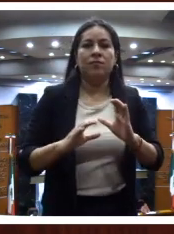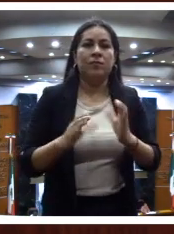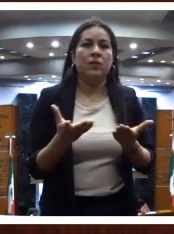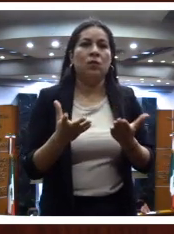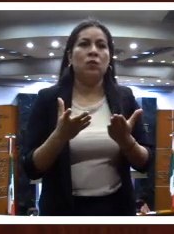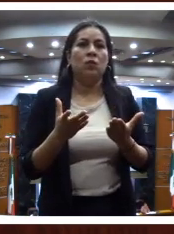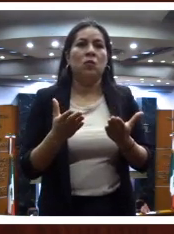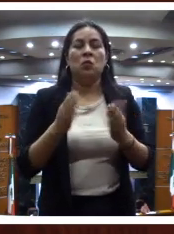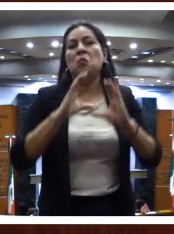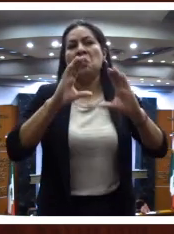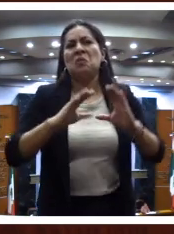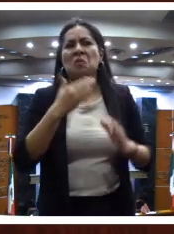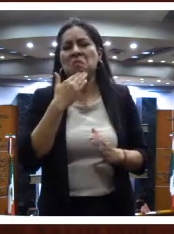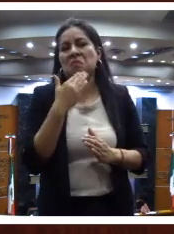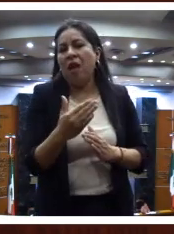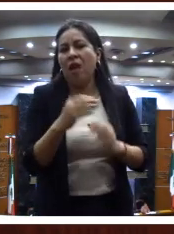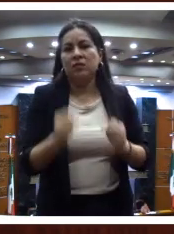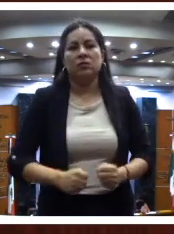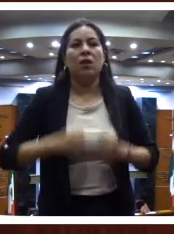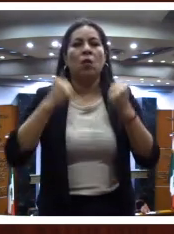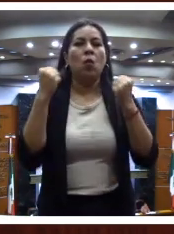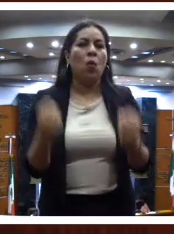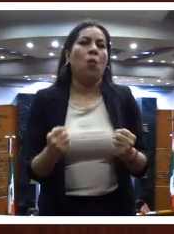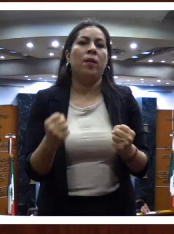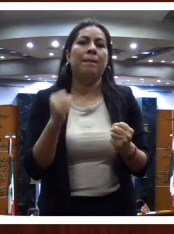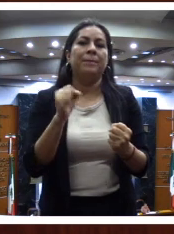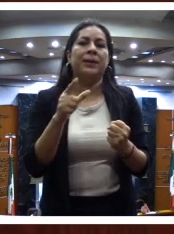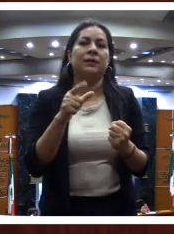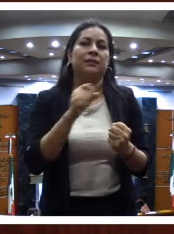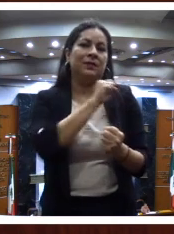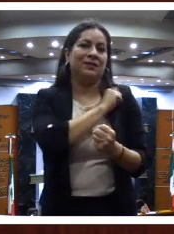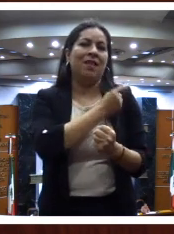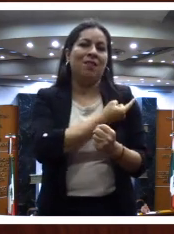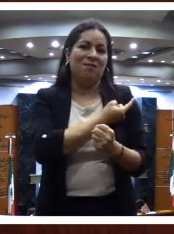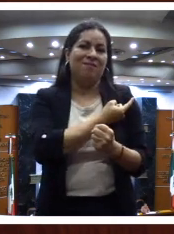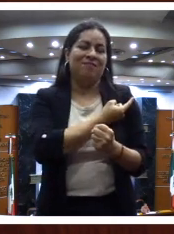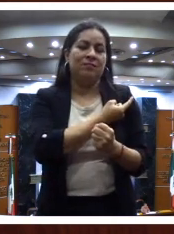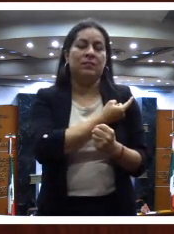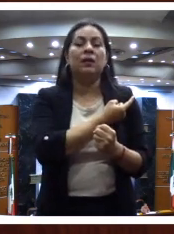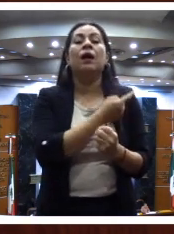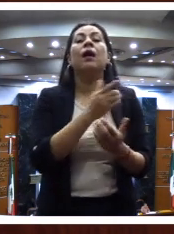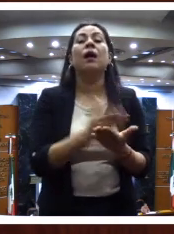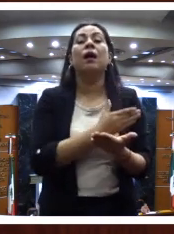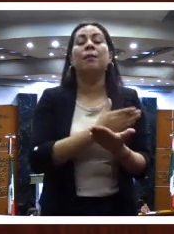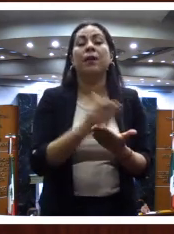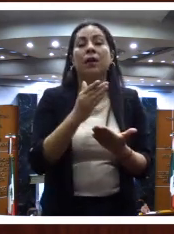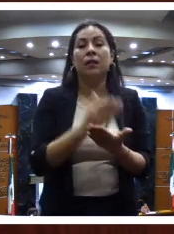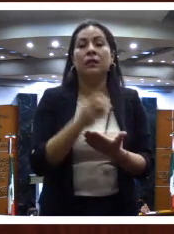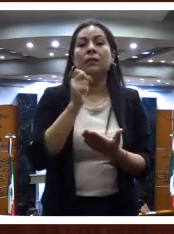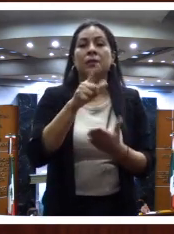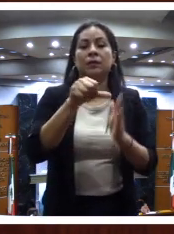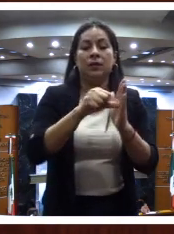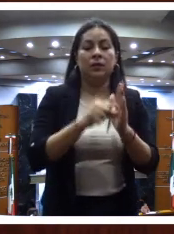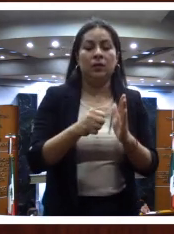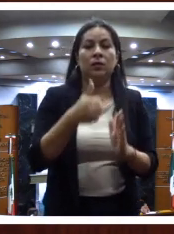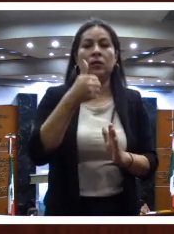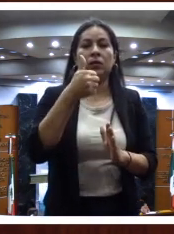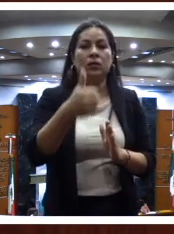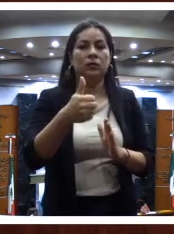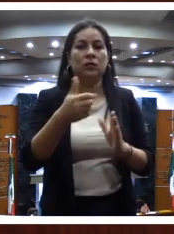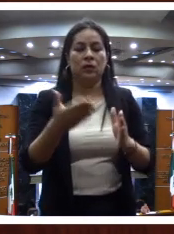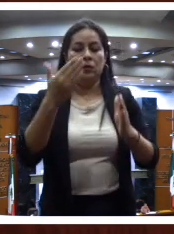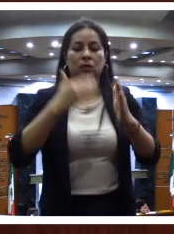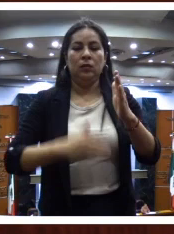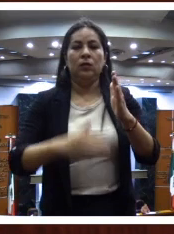Estancia digna segura y saludable adicionalmente el artículo sexto